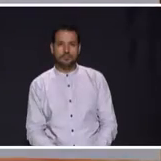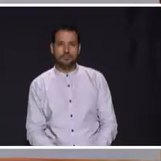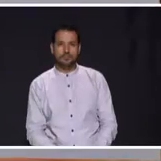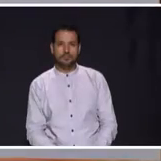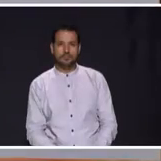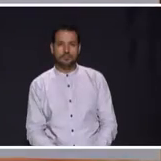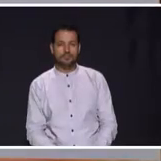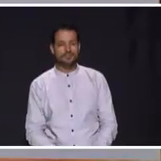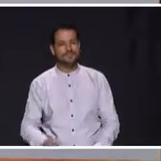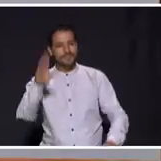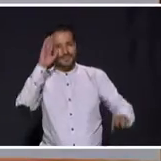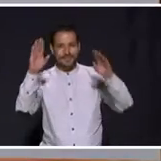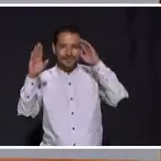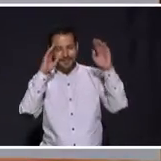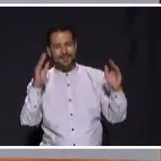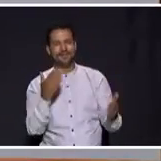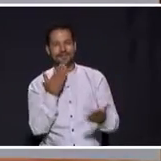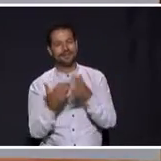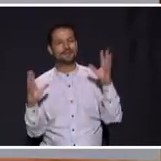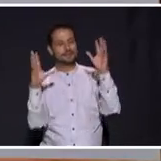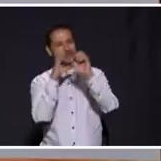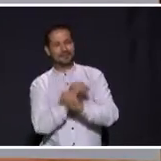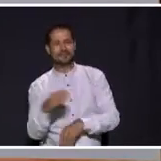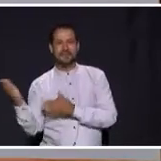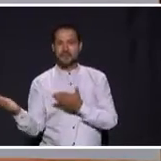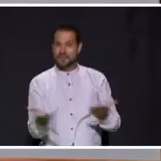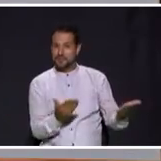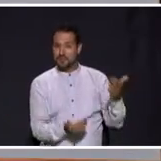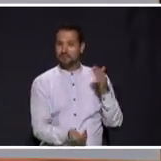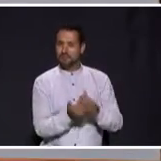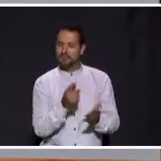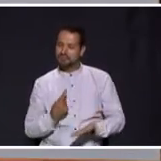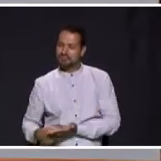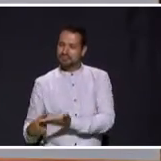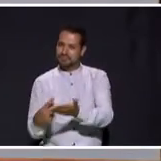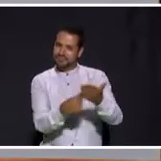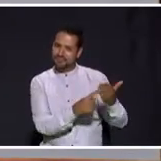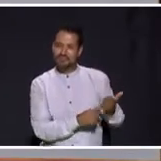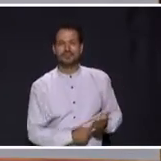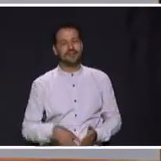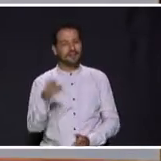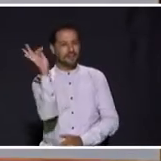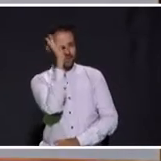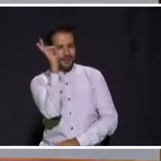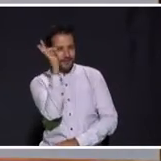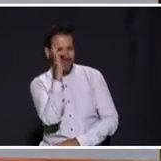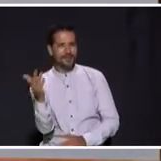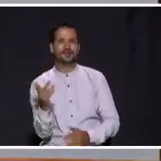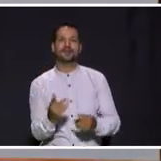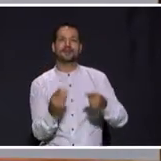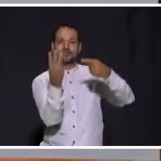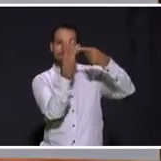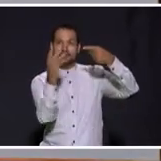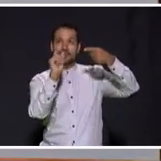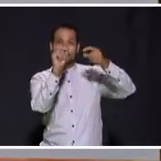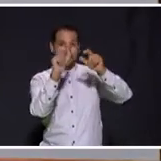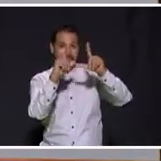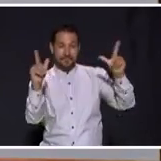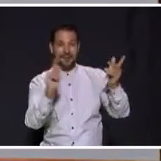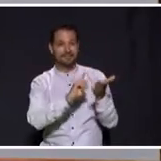qué tal buenas noches bienvenidos a un nuevo debate ciudadano una alianza de nuestro canal local tv de jim con el portal digital minuto 30